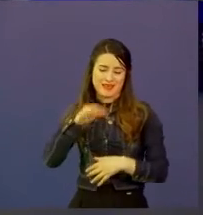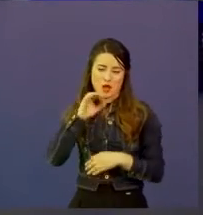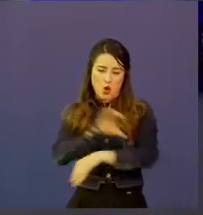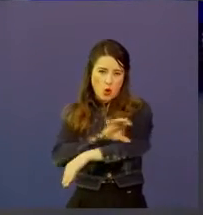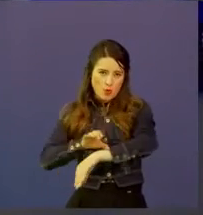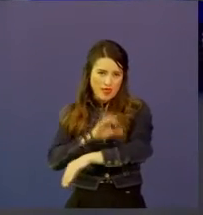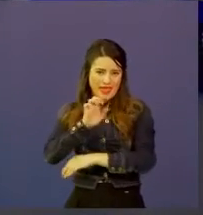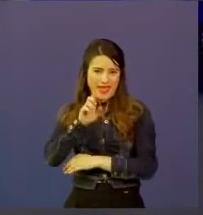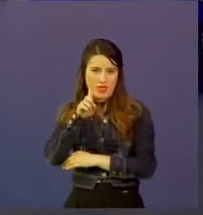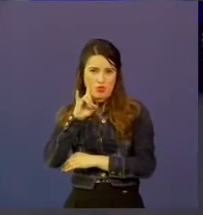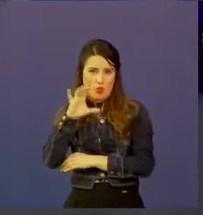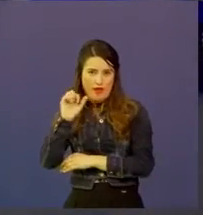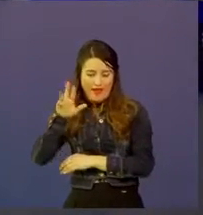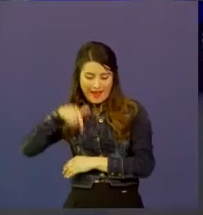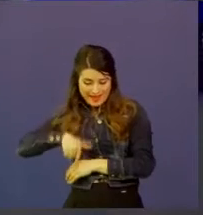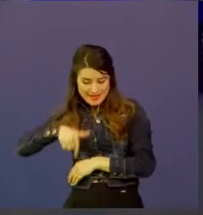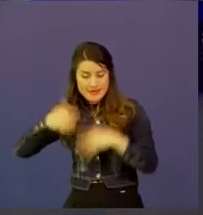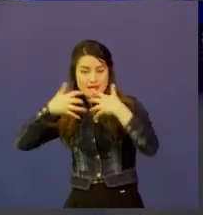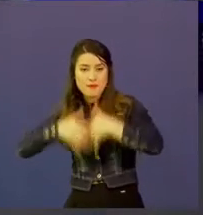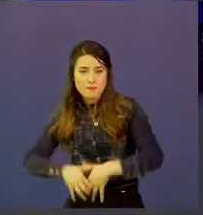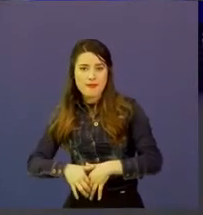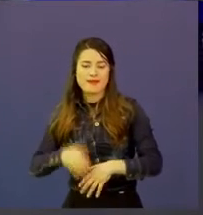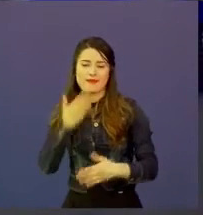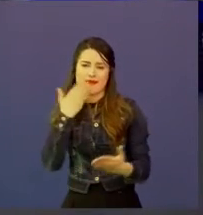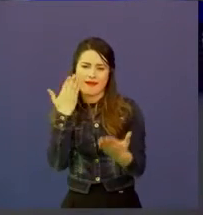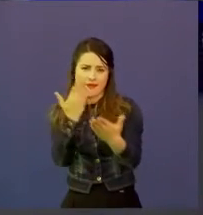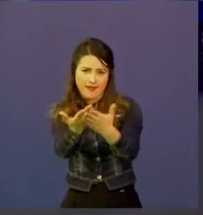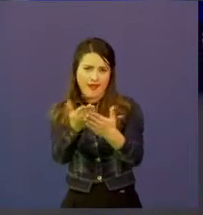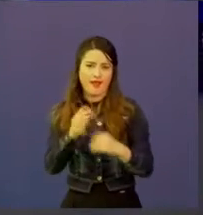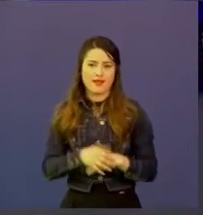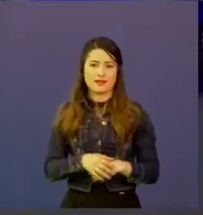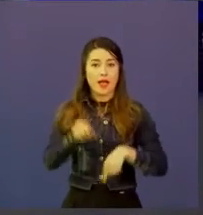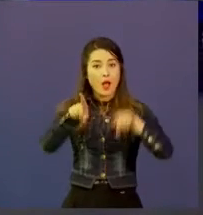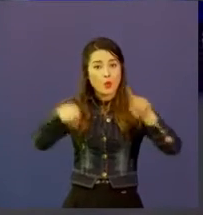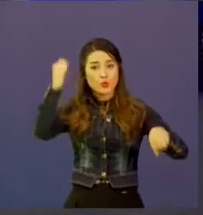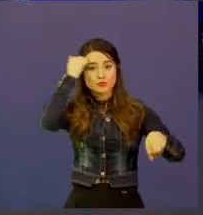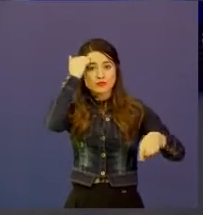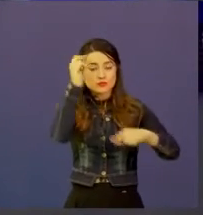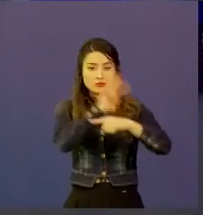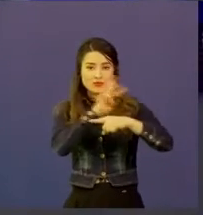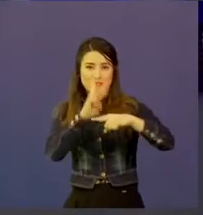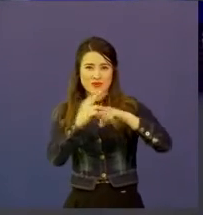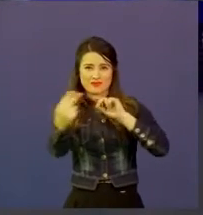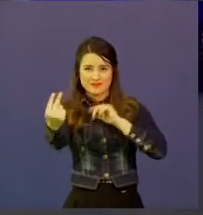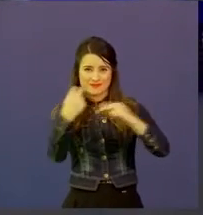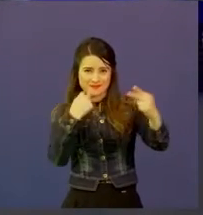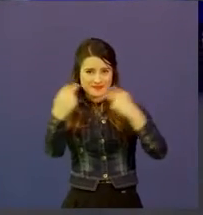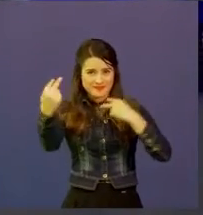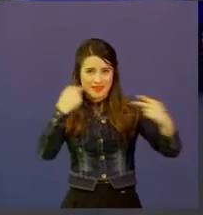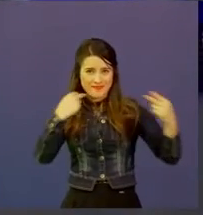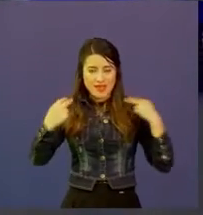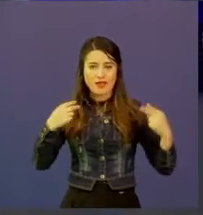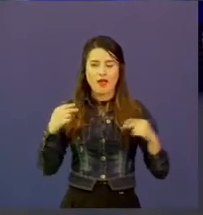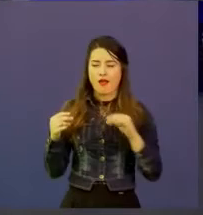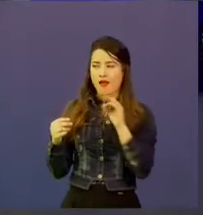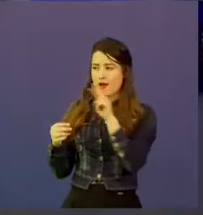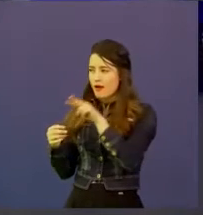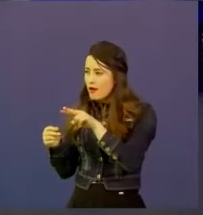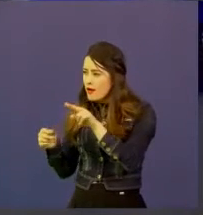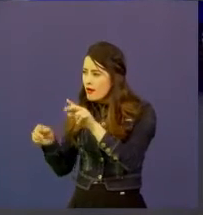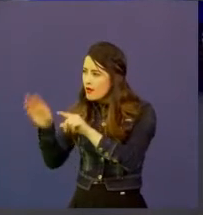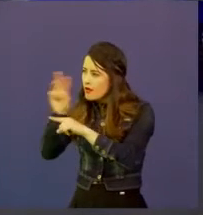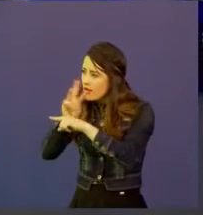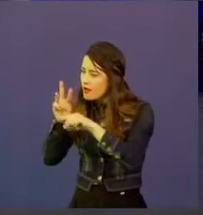por tu participación, muy interesante. Creo ustedes docentes que nos están viendo se llevan algunos elementos prácticos